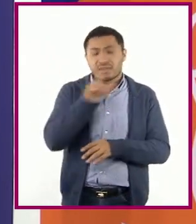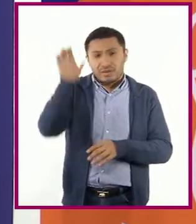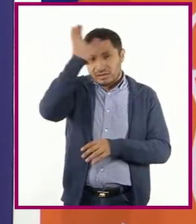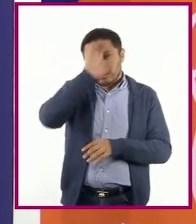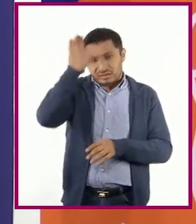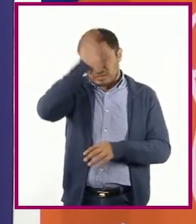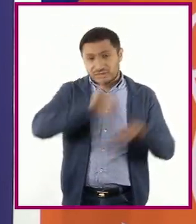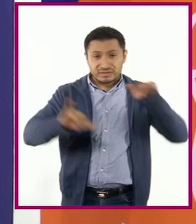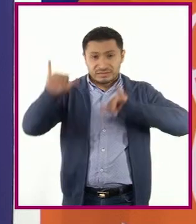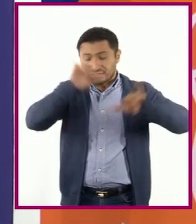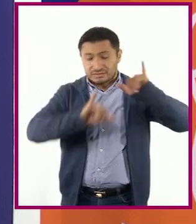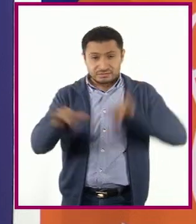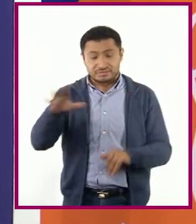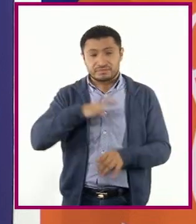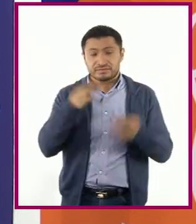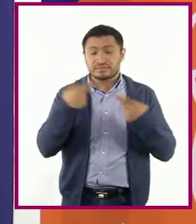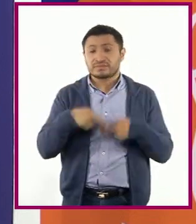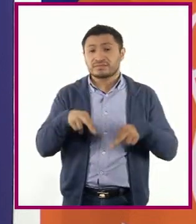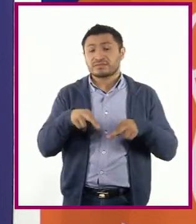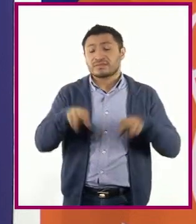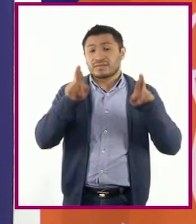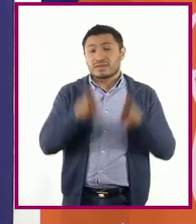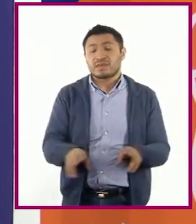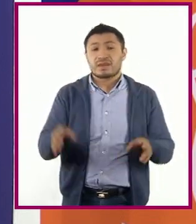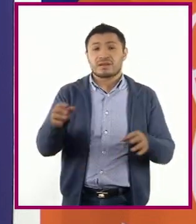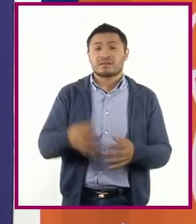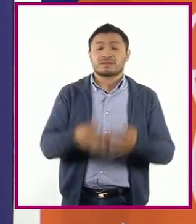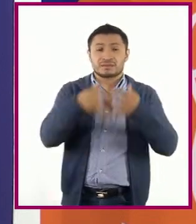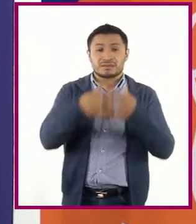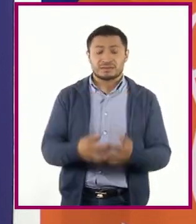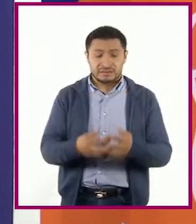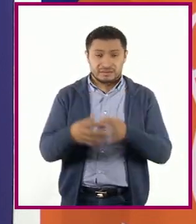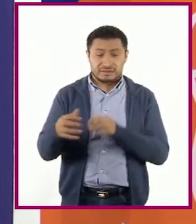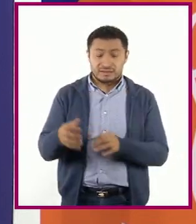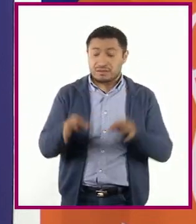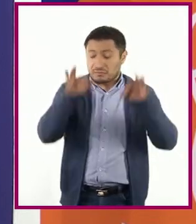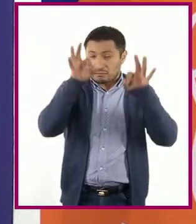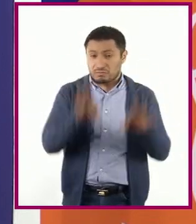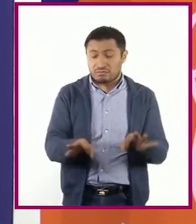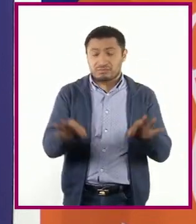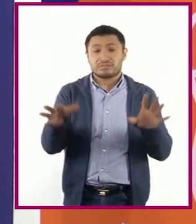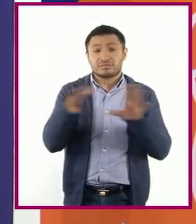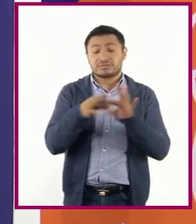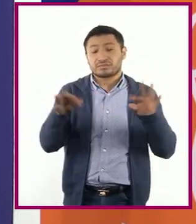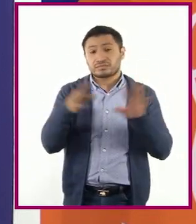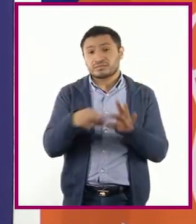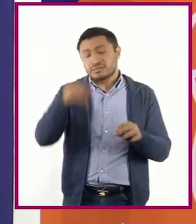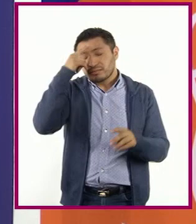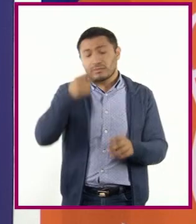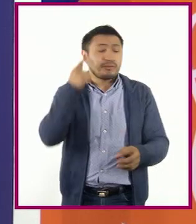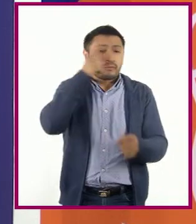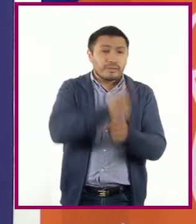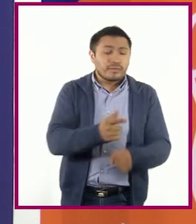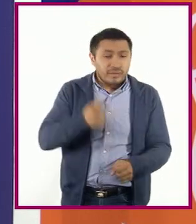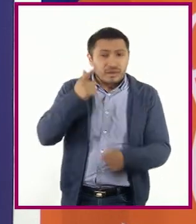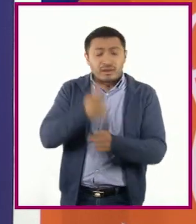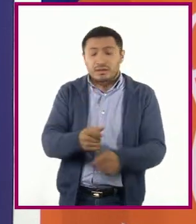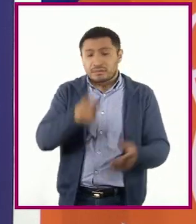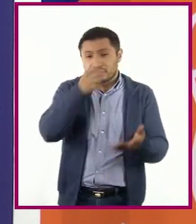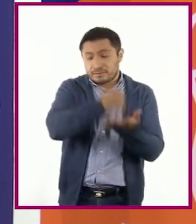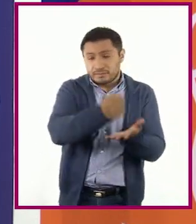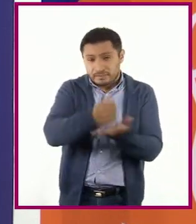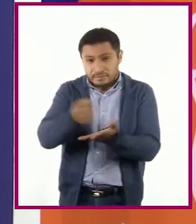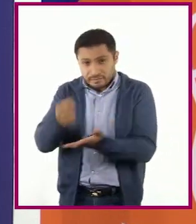sistema simbólico fundamental que se expresa de manera particular para designar las sustancias y utiliza